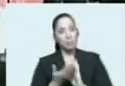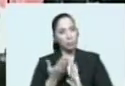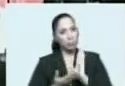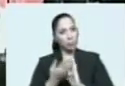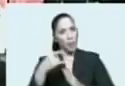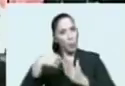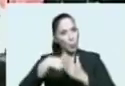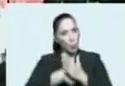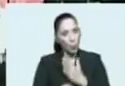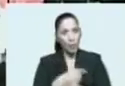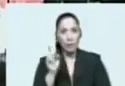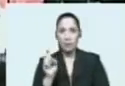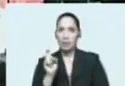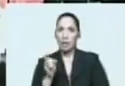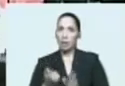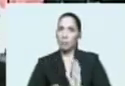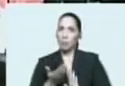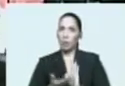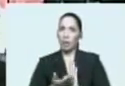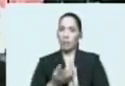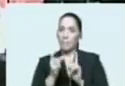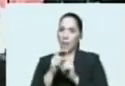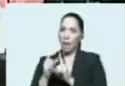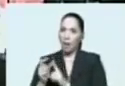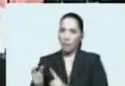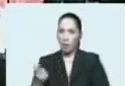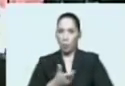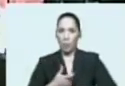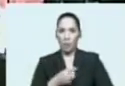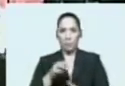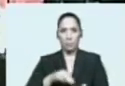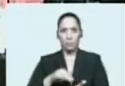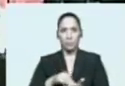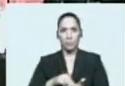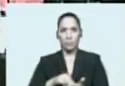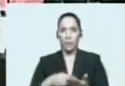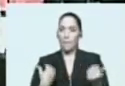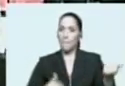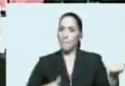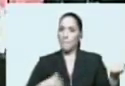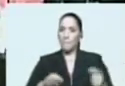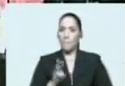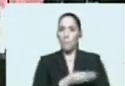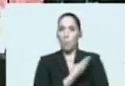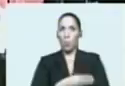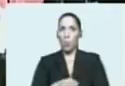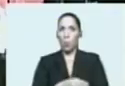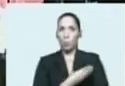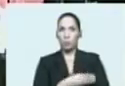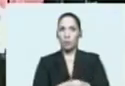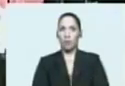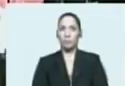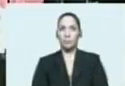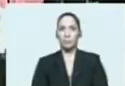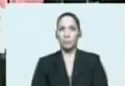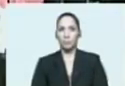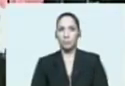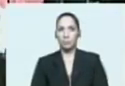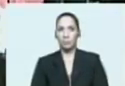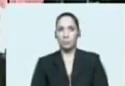sobre todo necesaria a continuación la interpretación musical del cual más bien engancha personal del